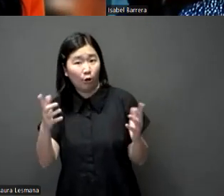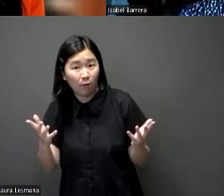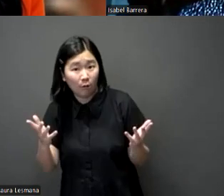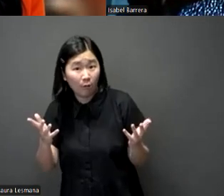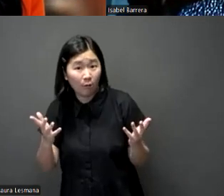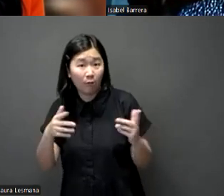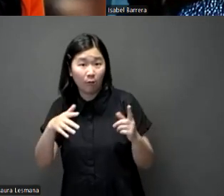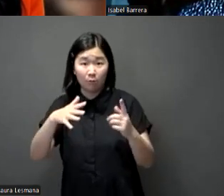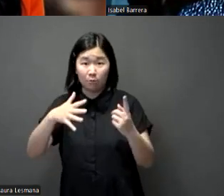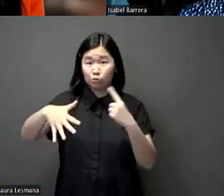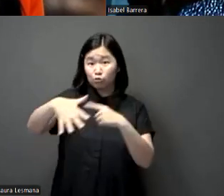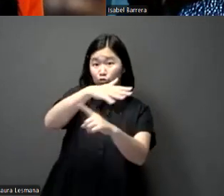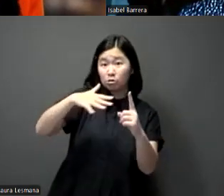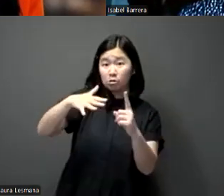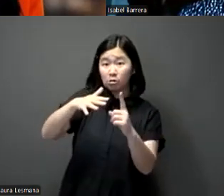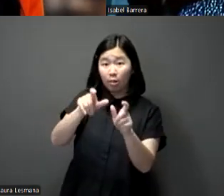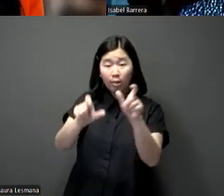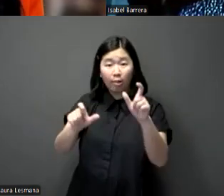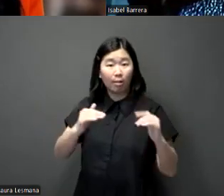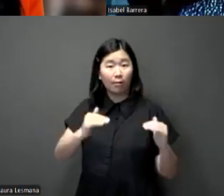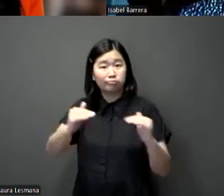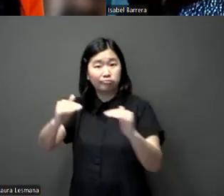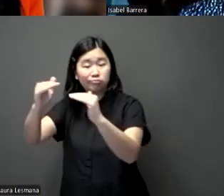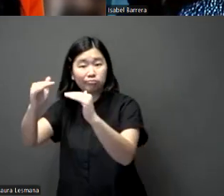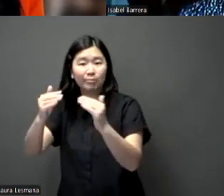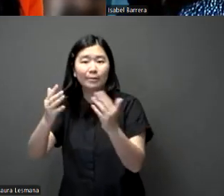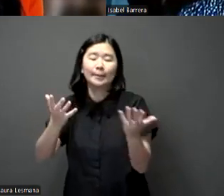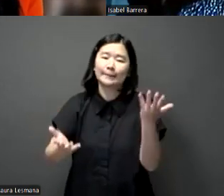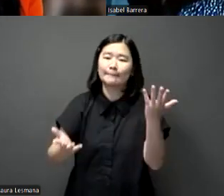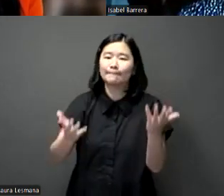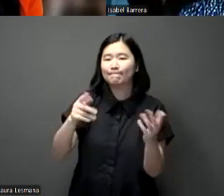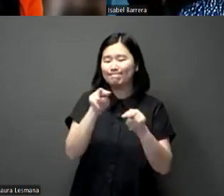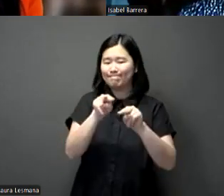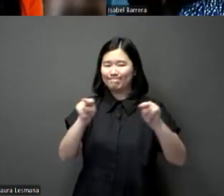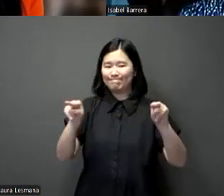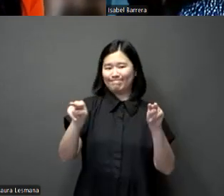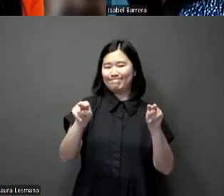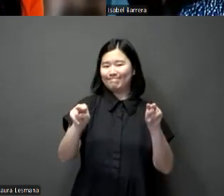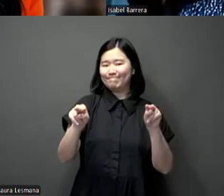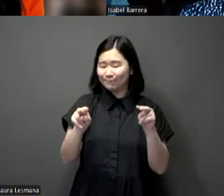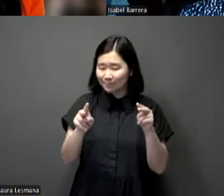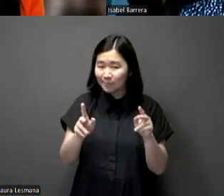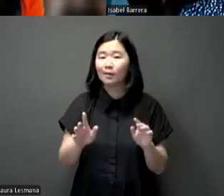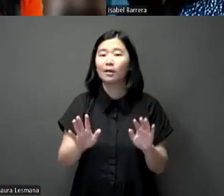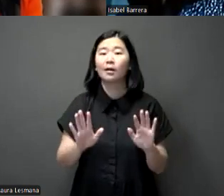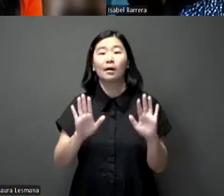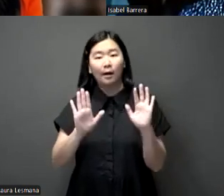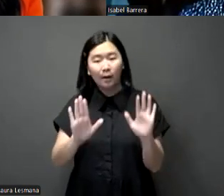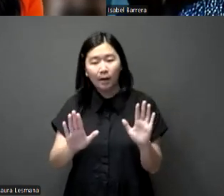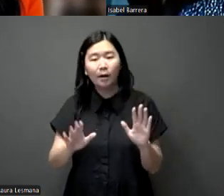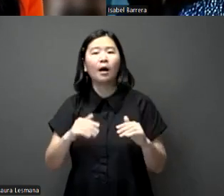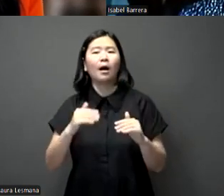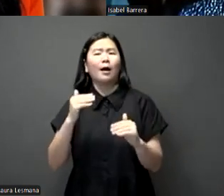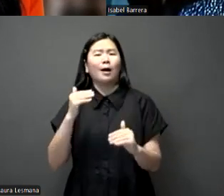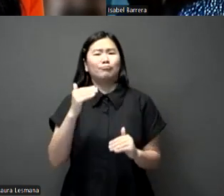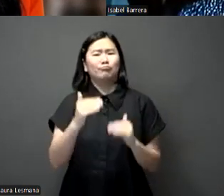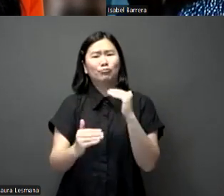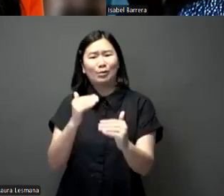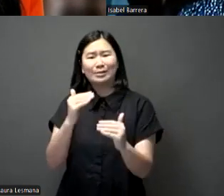es poder identificar qué poblaciones, qué intervenciones necesitan fortalecerse, qué